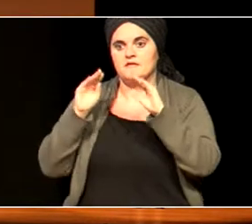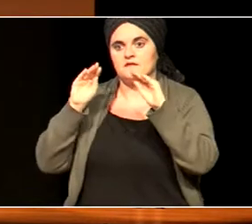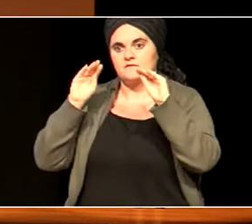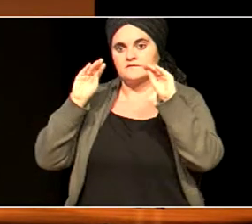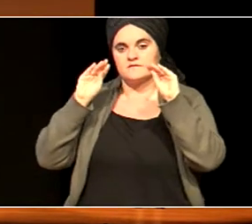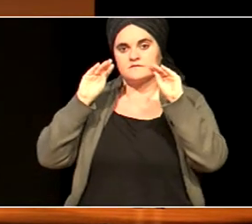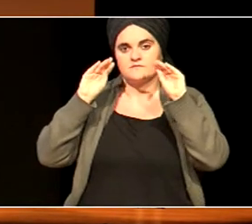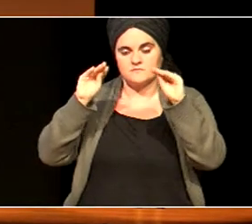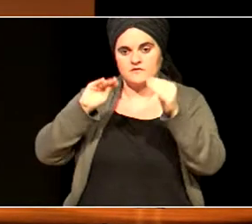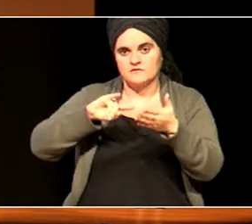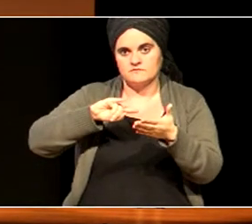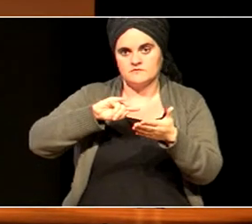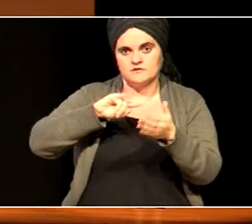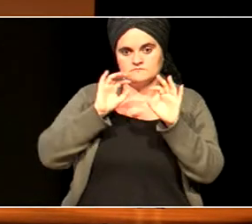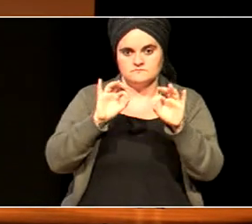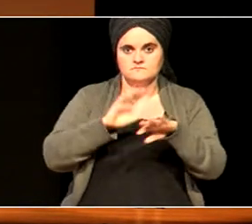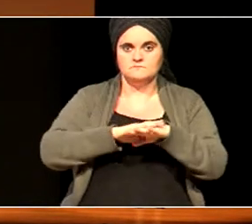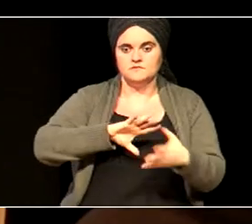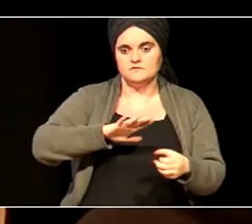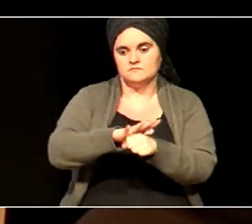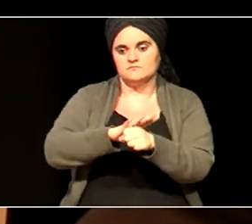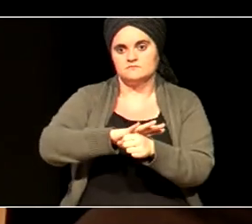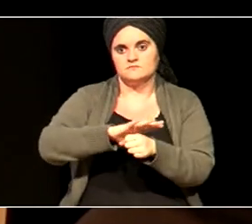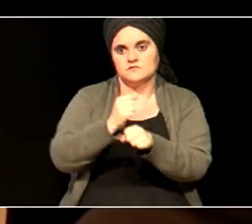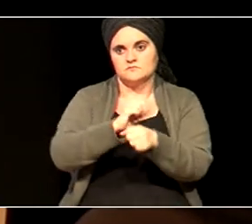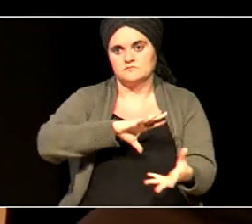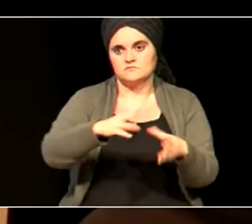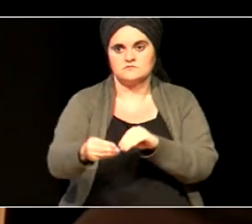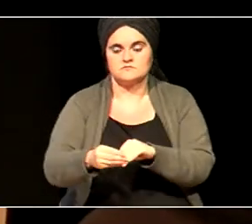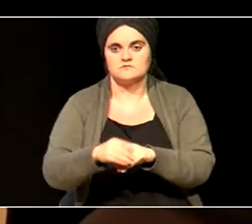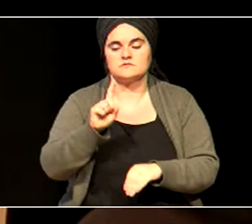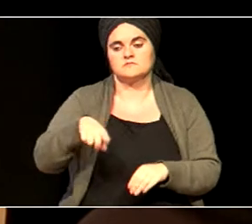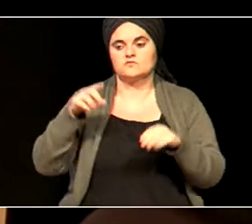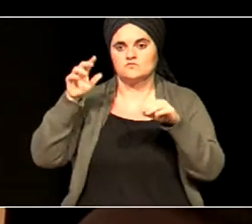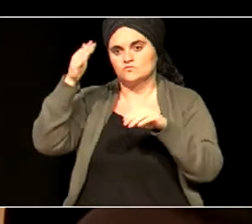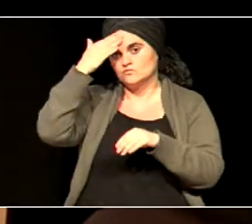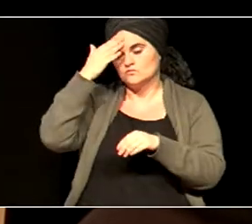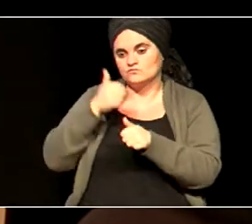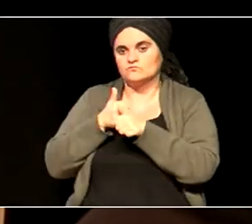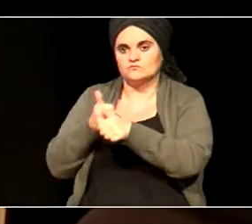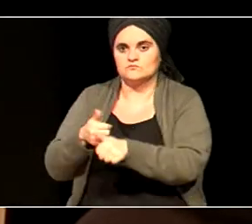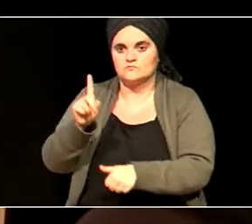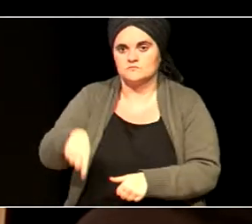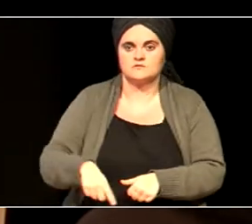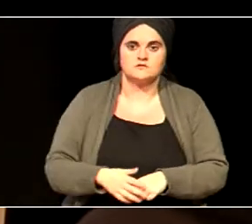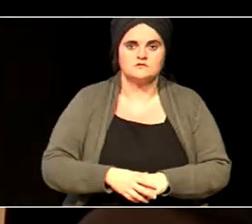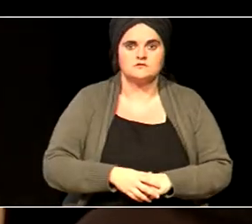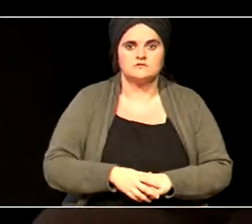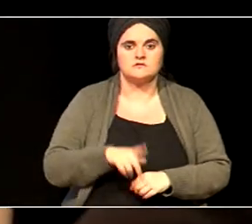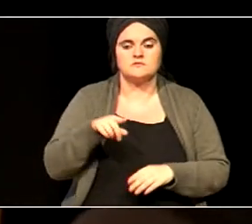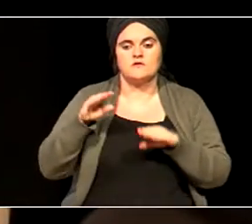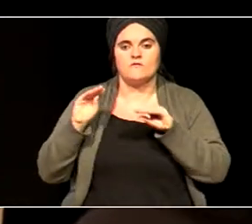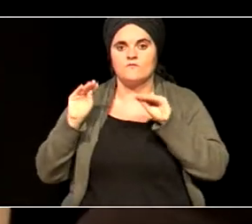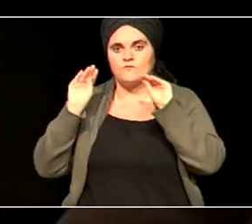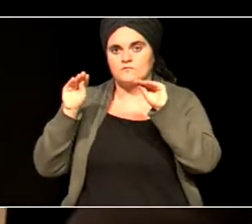laboral, y tendríamos también la orientación laboral y tutorización, y por último lo que son las FCTs o formación en el centro de